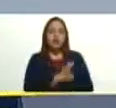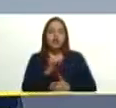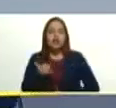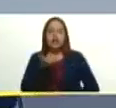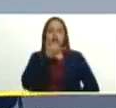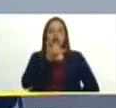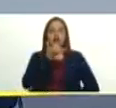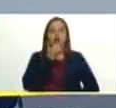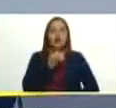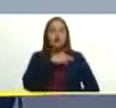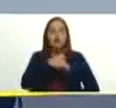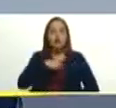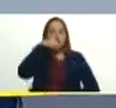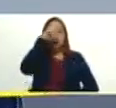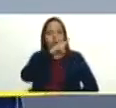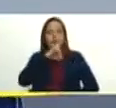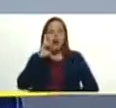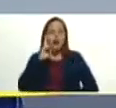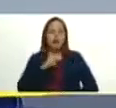de nuestros padres.